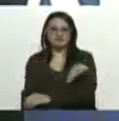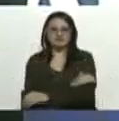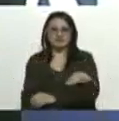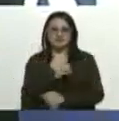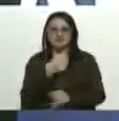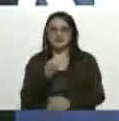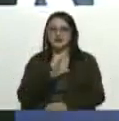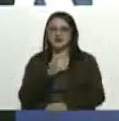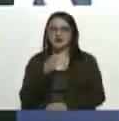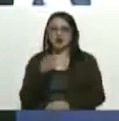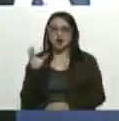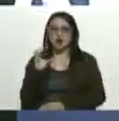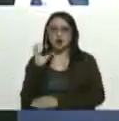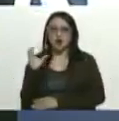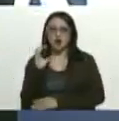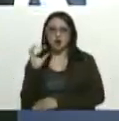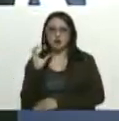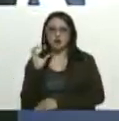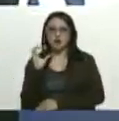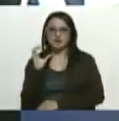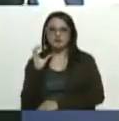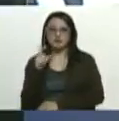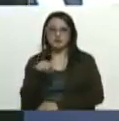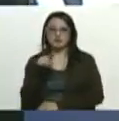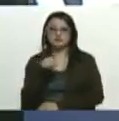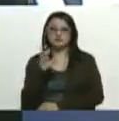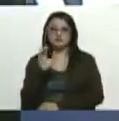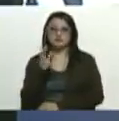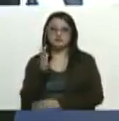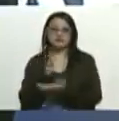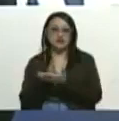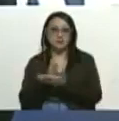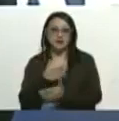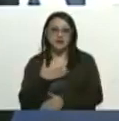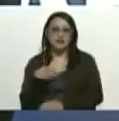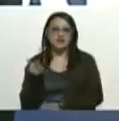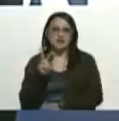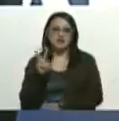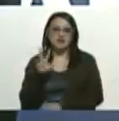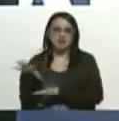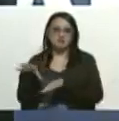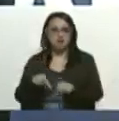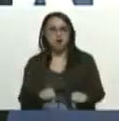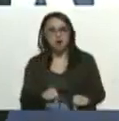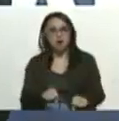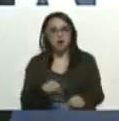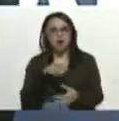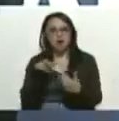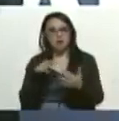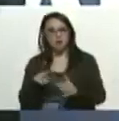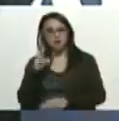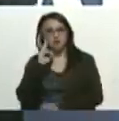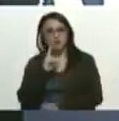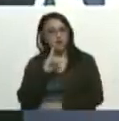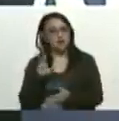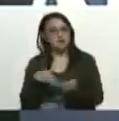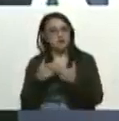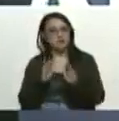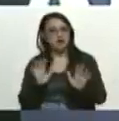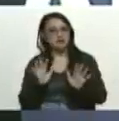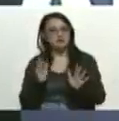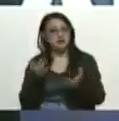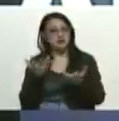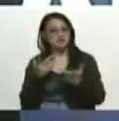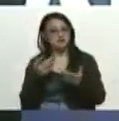derecha narcoparamilitar, pues, y estos que siempre han querido que Venezuela sea invadida y que la Revolución Bolivariana se acabe,